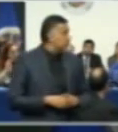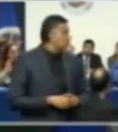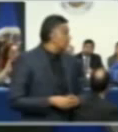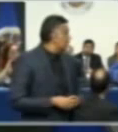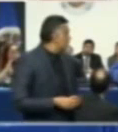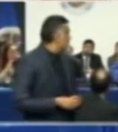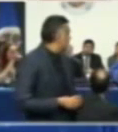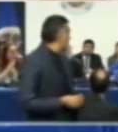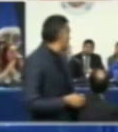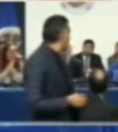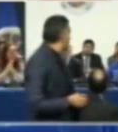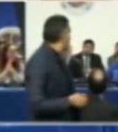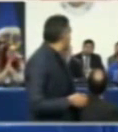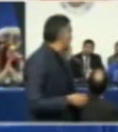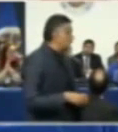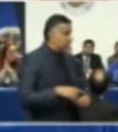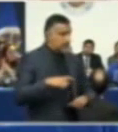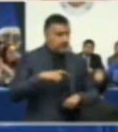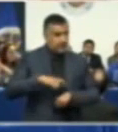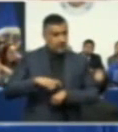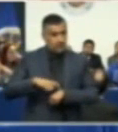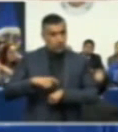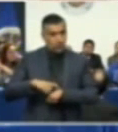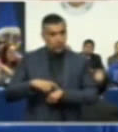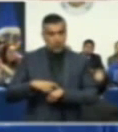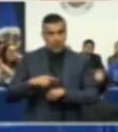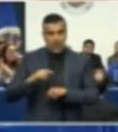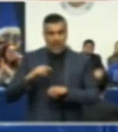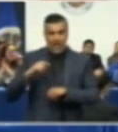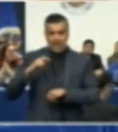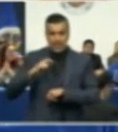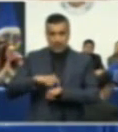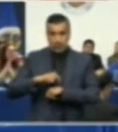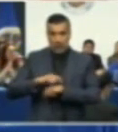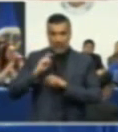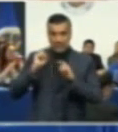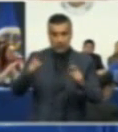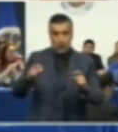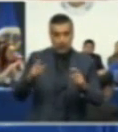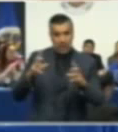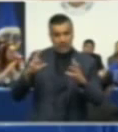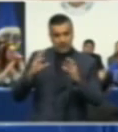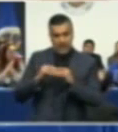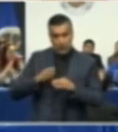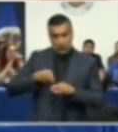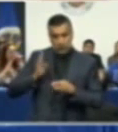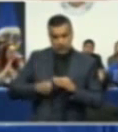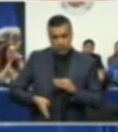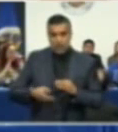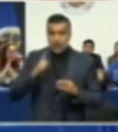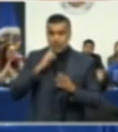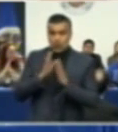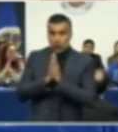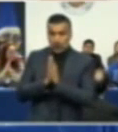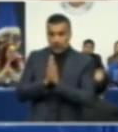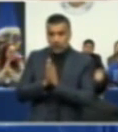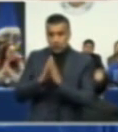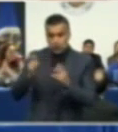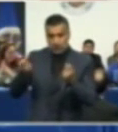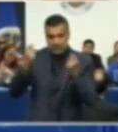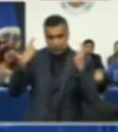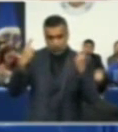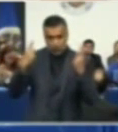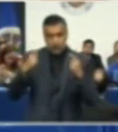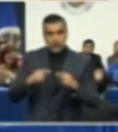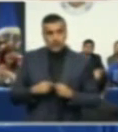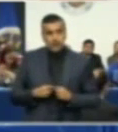secretario. El tiempo asignado a la presente audiencia se ha concluido. Les rogaría su comprensión,